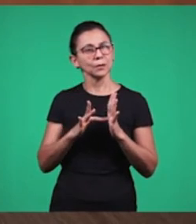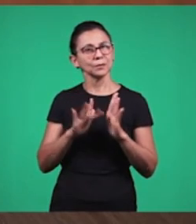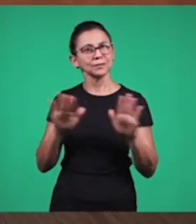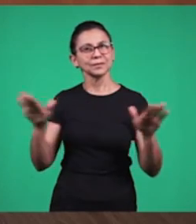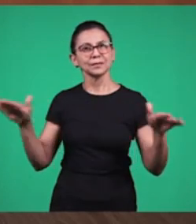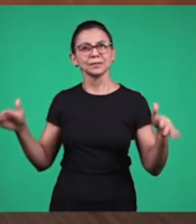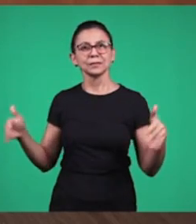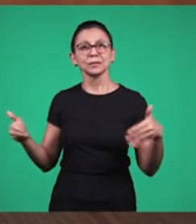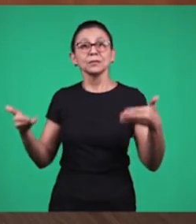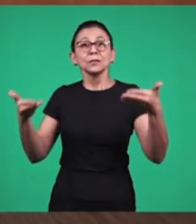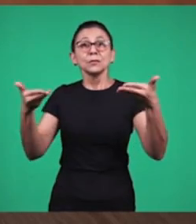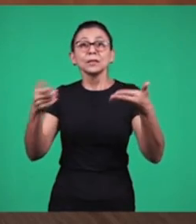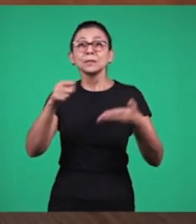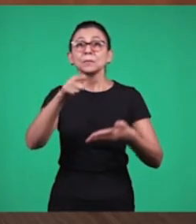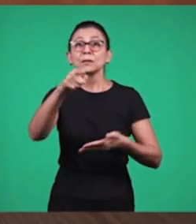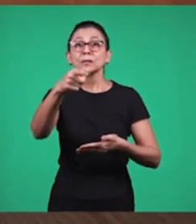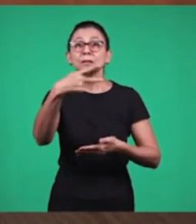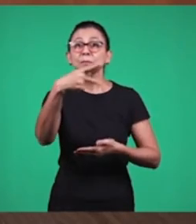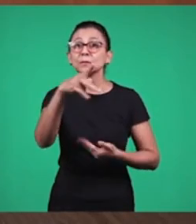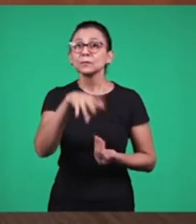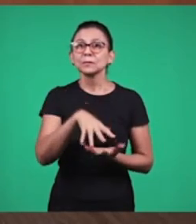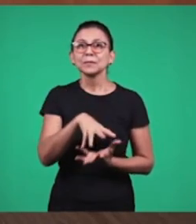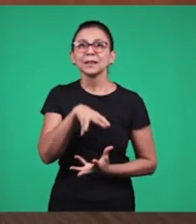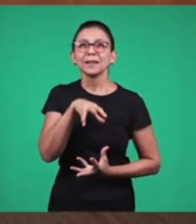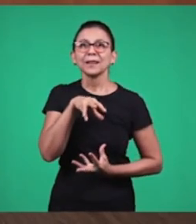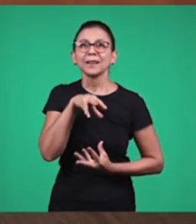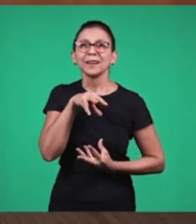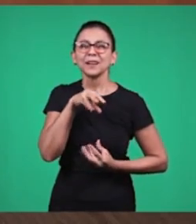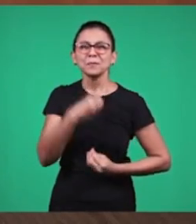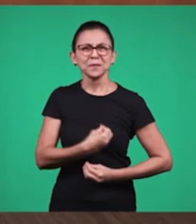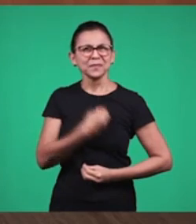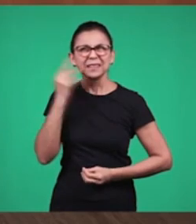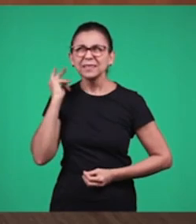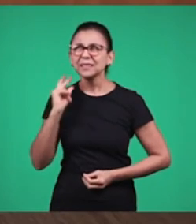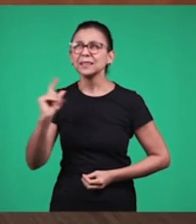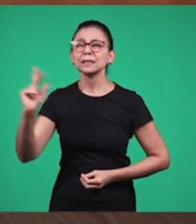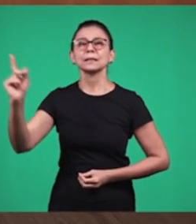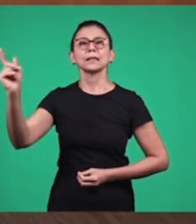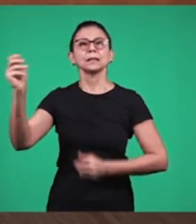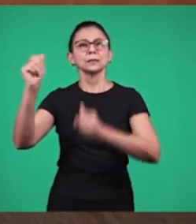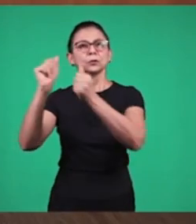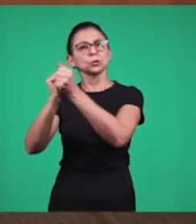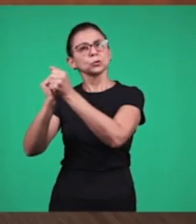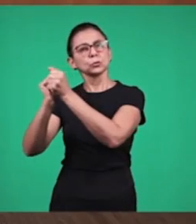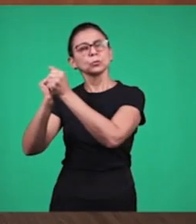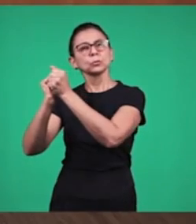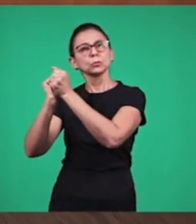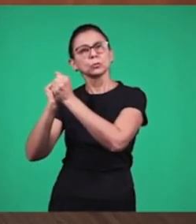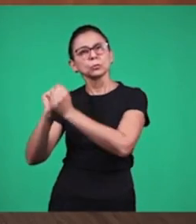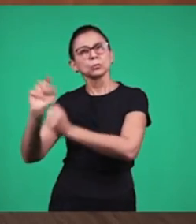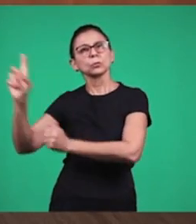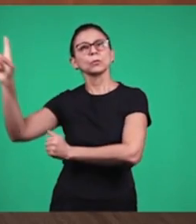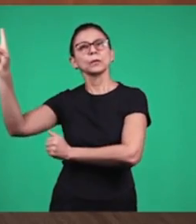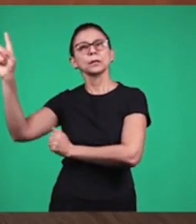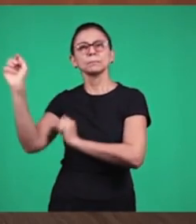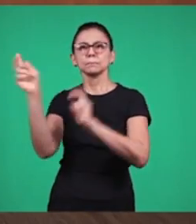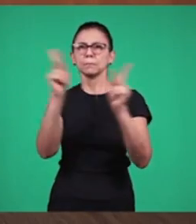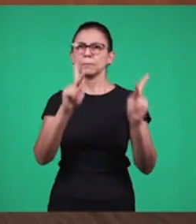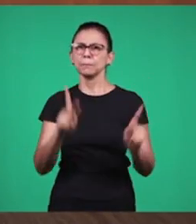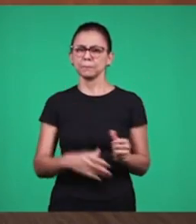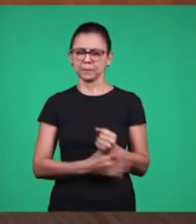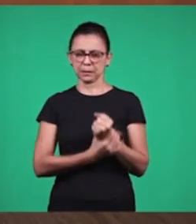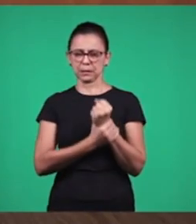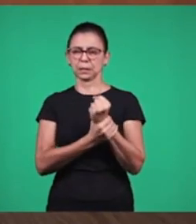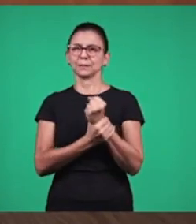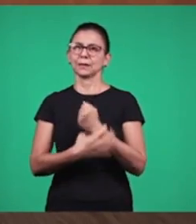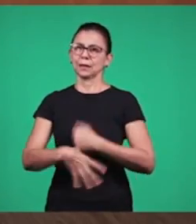ofrece al alma del hombre una eternidad de paz,